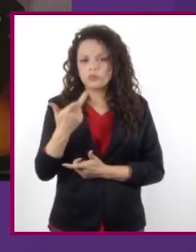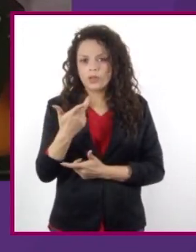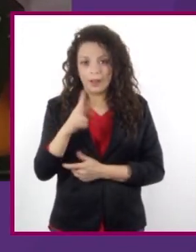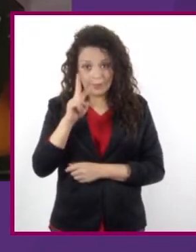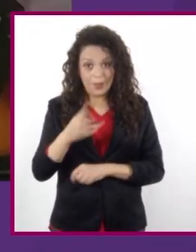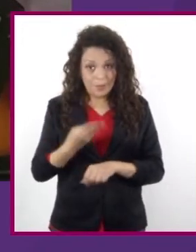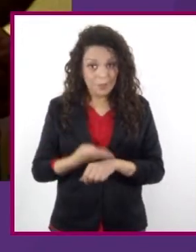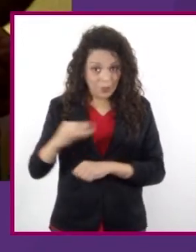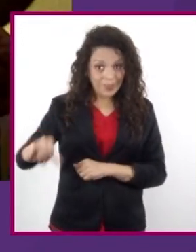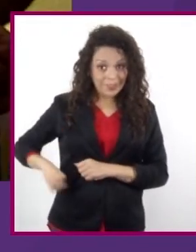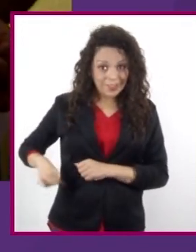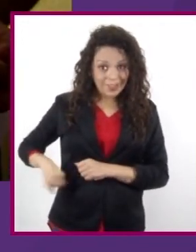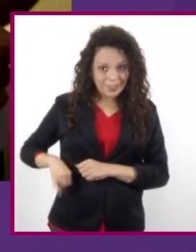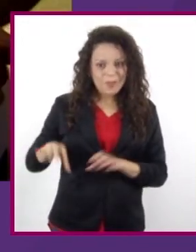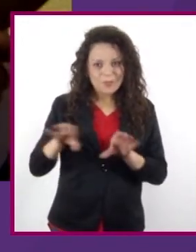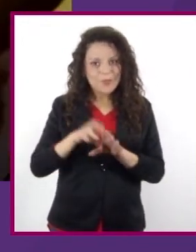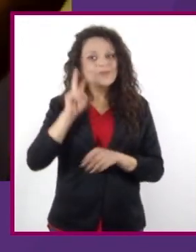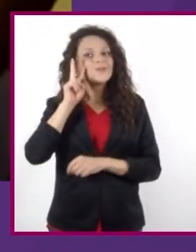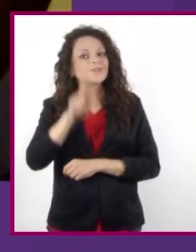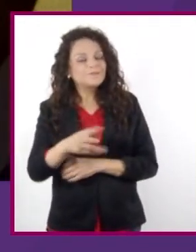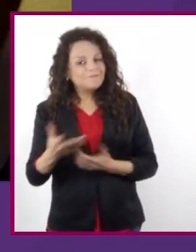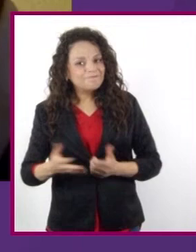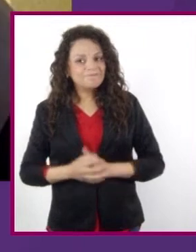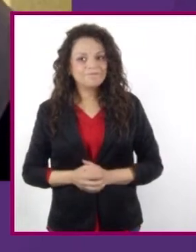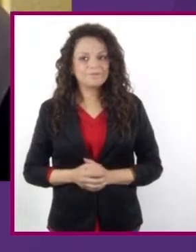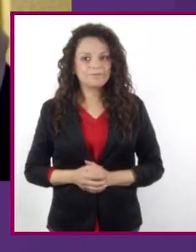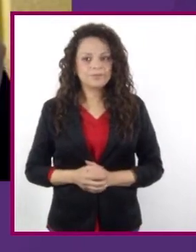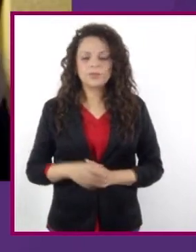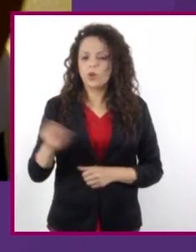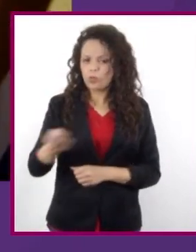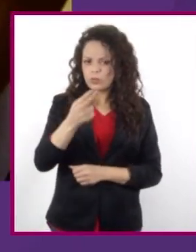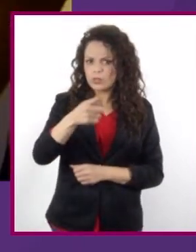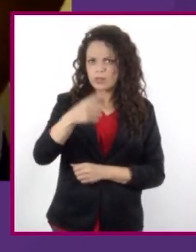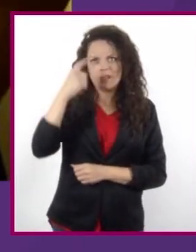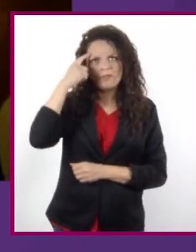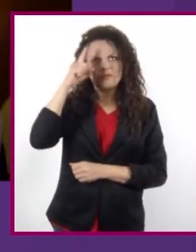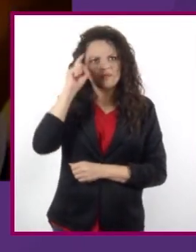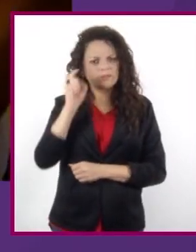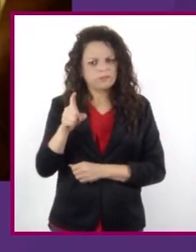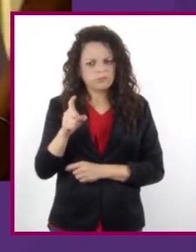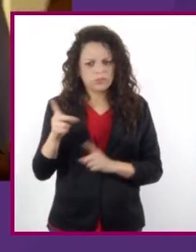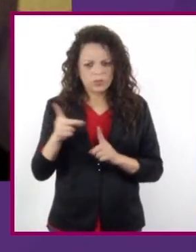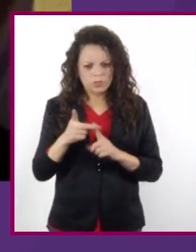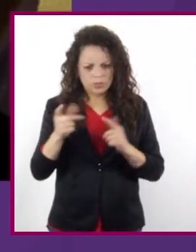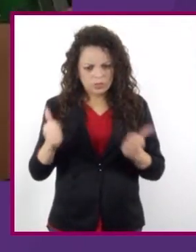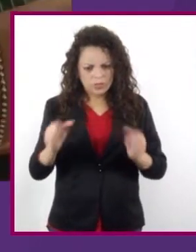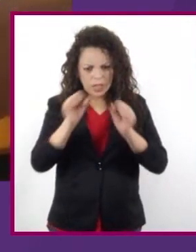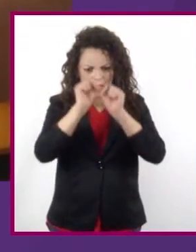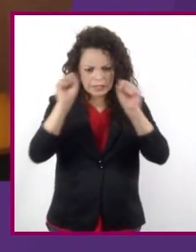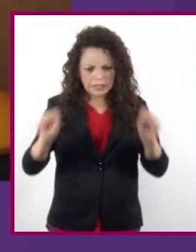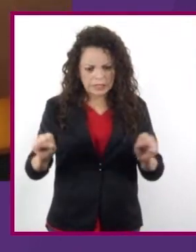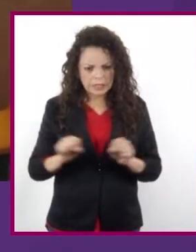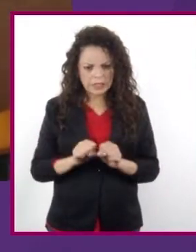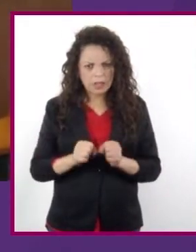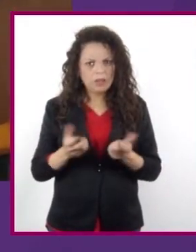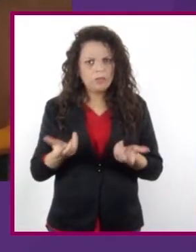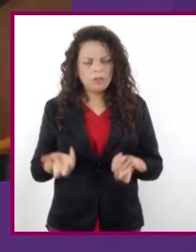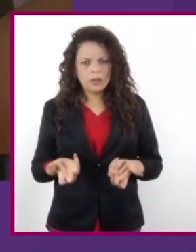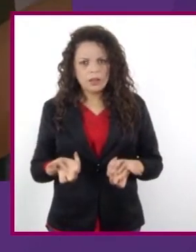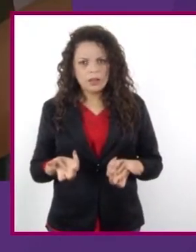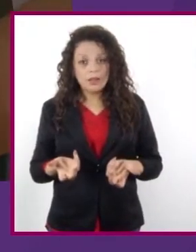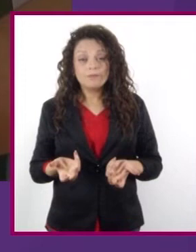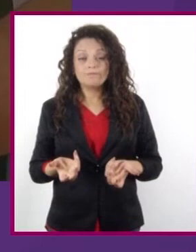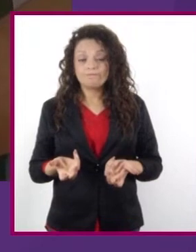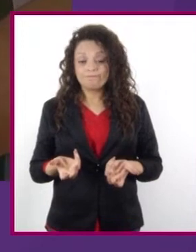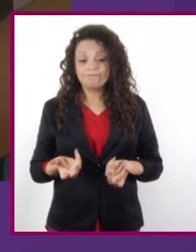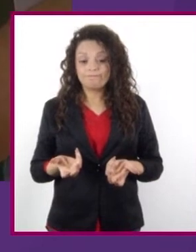Interesante, ¿no? Y ustedes se preguntarán, ¿dónde se encuentra el sistema operativo? Pues la verdad